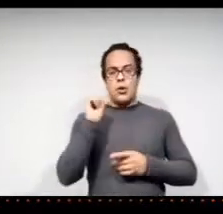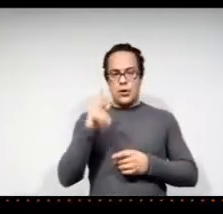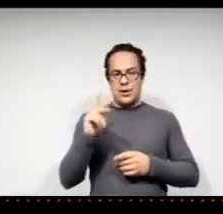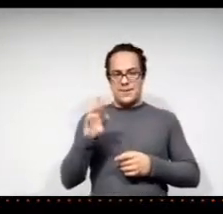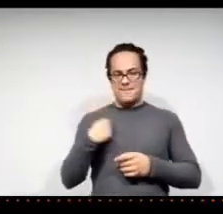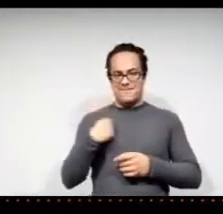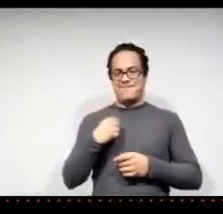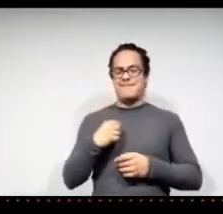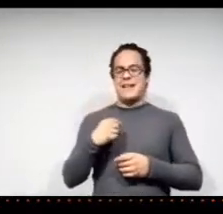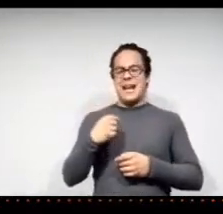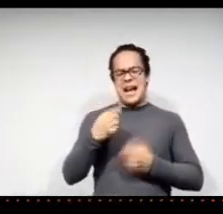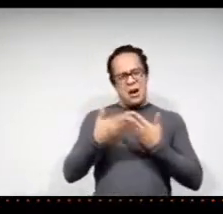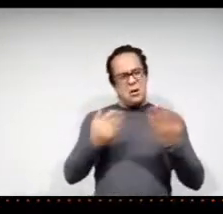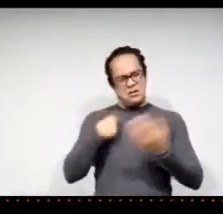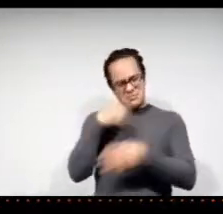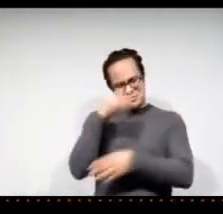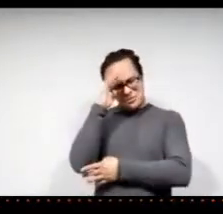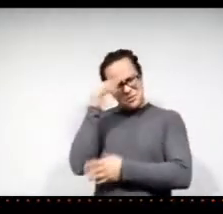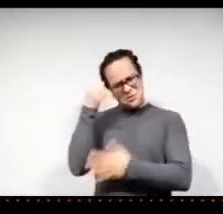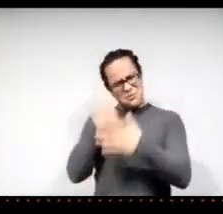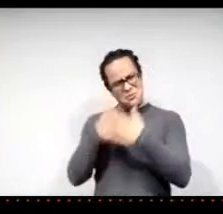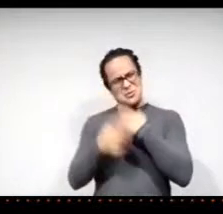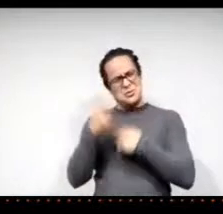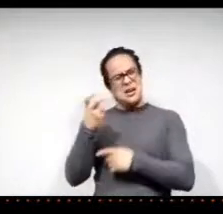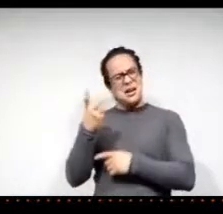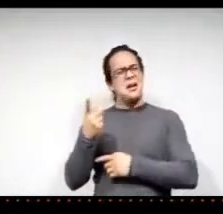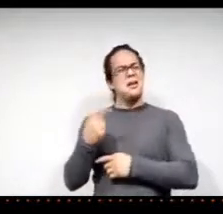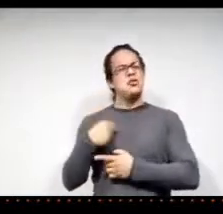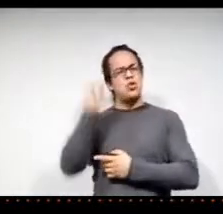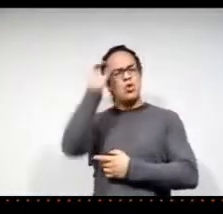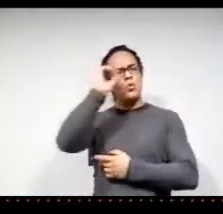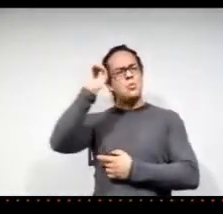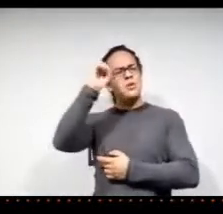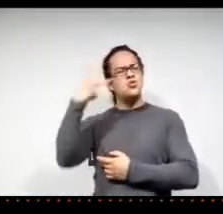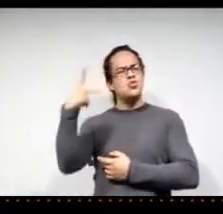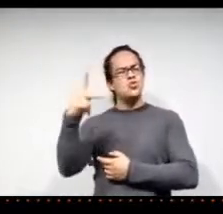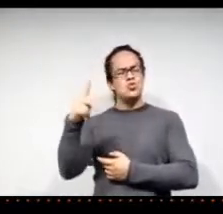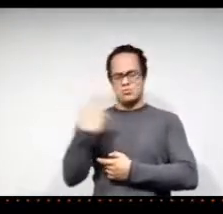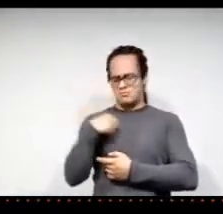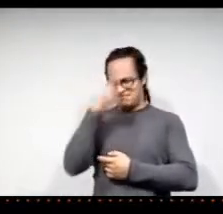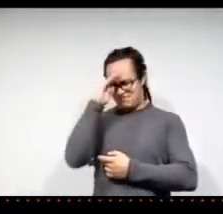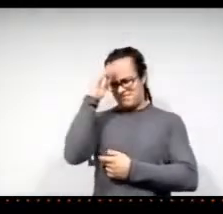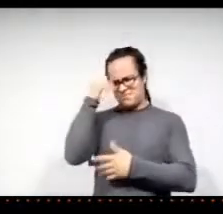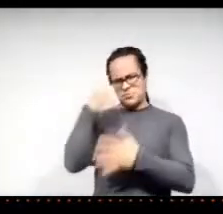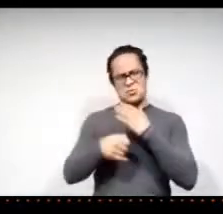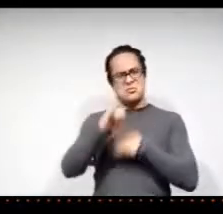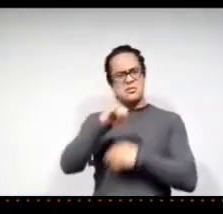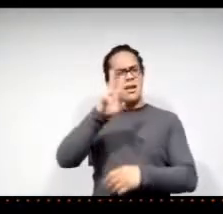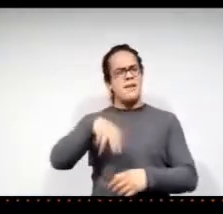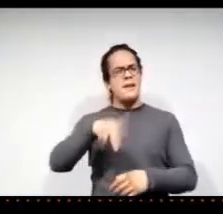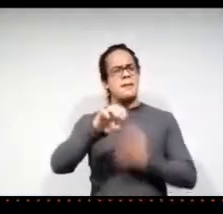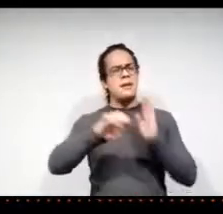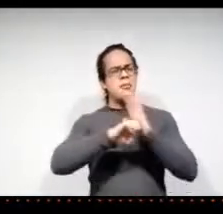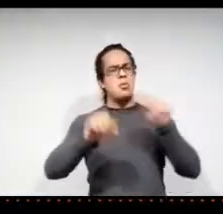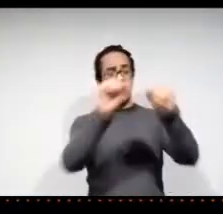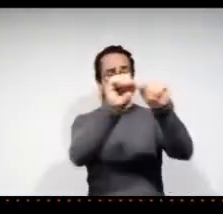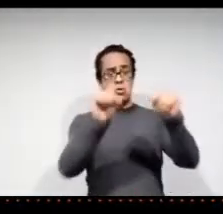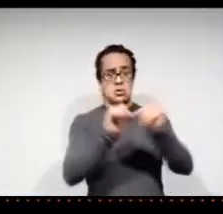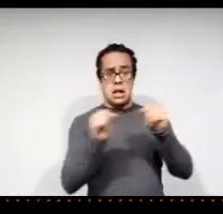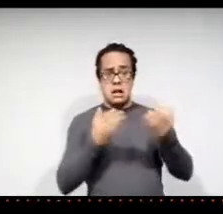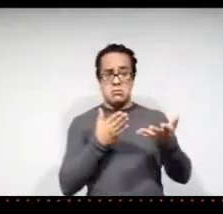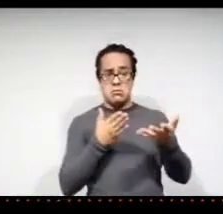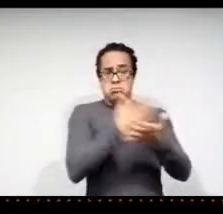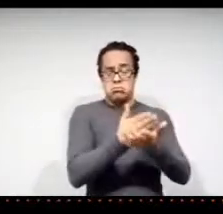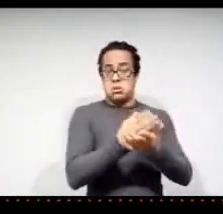hacía reflexionar ahorita, Melchor, porque primero, creo que damos la educación presencial como buena porque es presencial y en